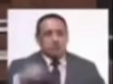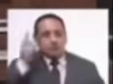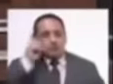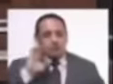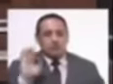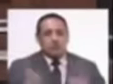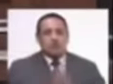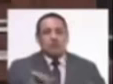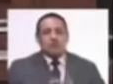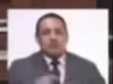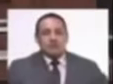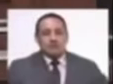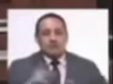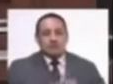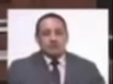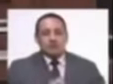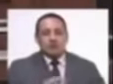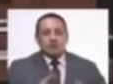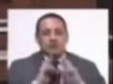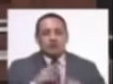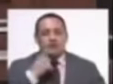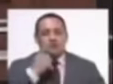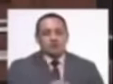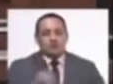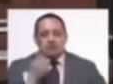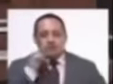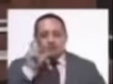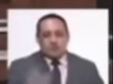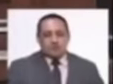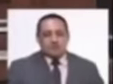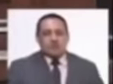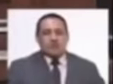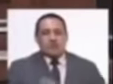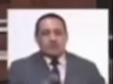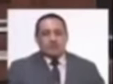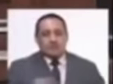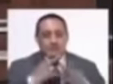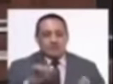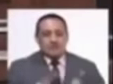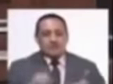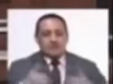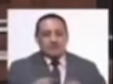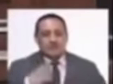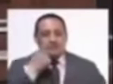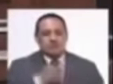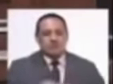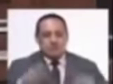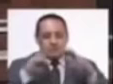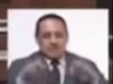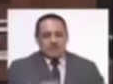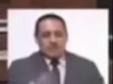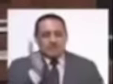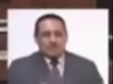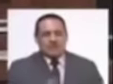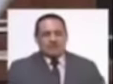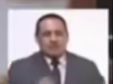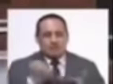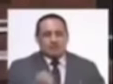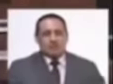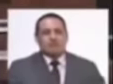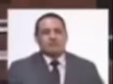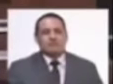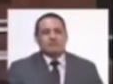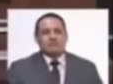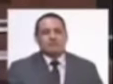sabemos, porque estos señores jamás respondieron la denuncia del periodista. Eso es lo que se tiene que denunciar, investigar y sancionar de manera drástica y